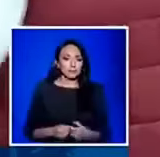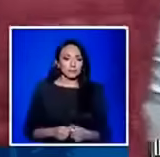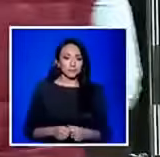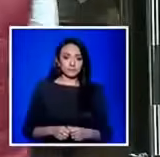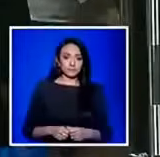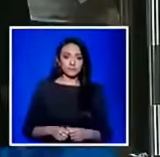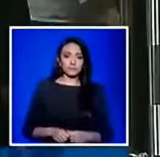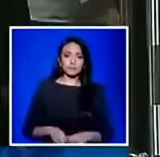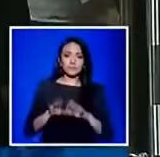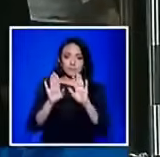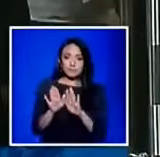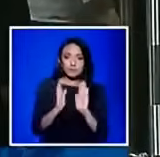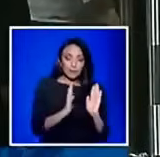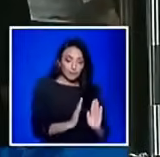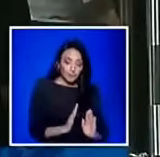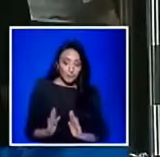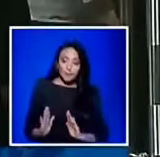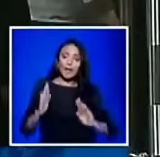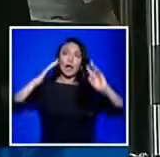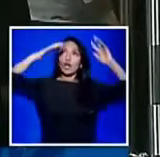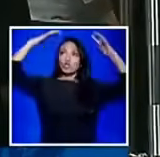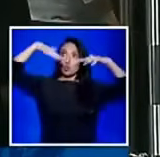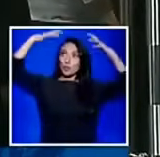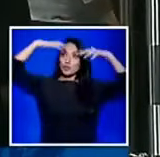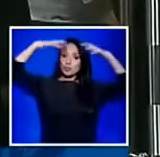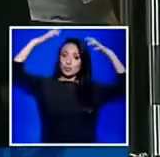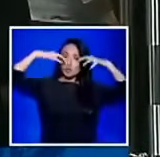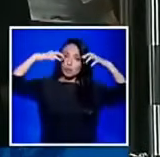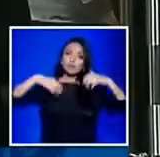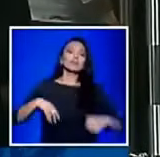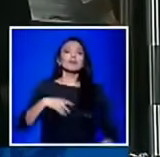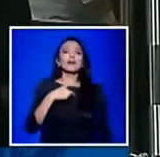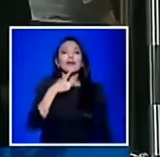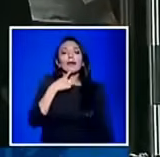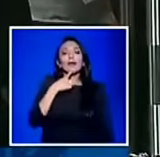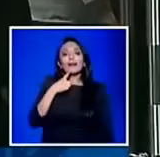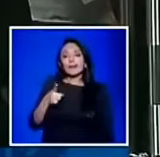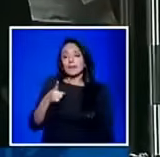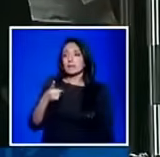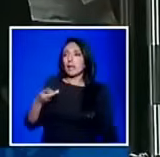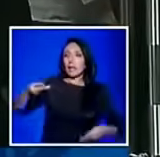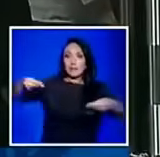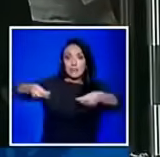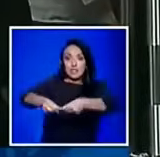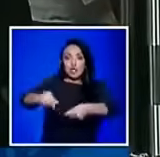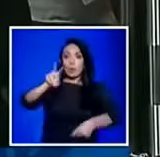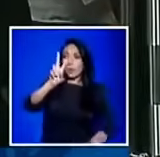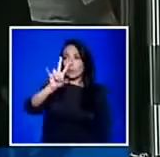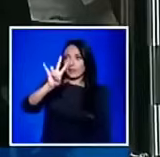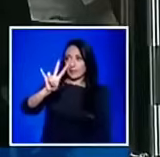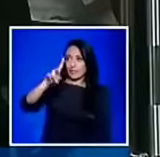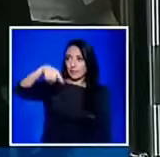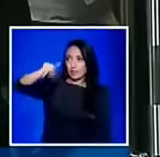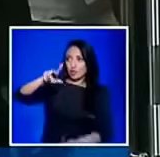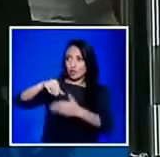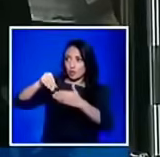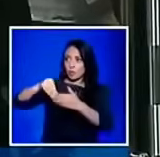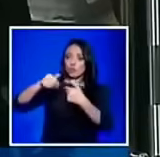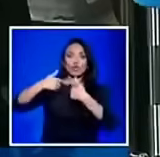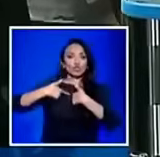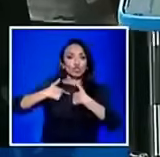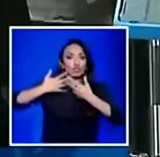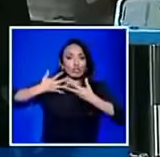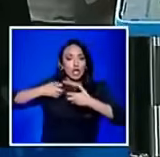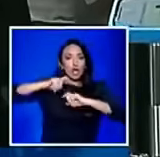famoso Plan Lluvias, que se mencionó que iba a existir una inversión de casi 27 millones de dólares